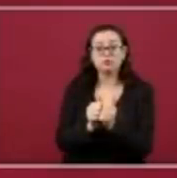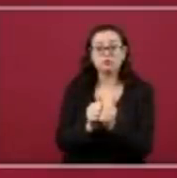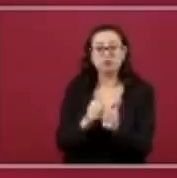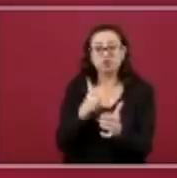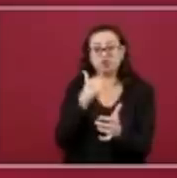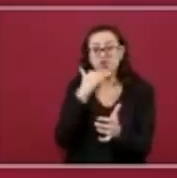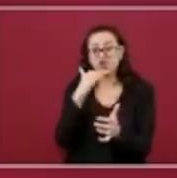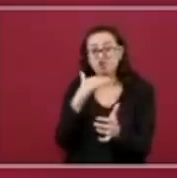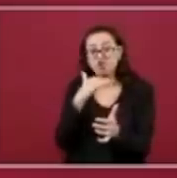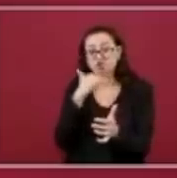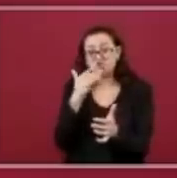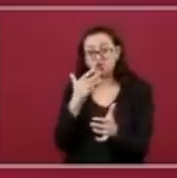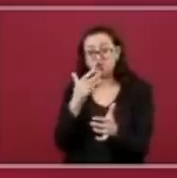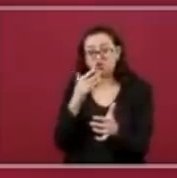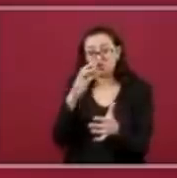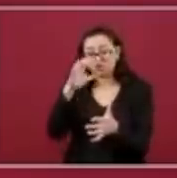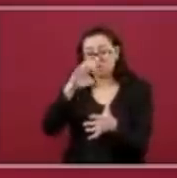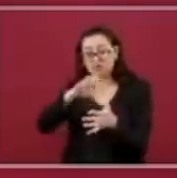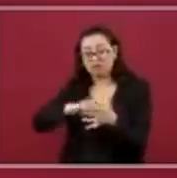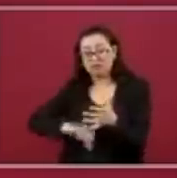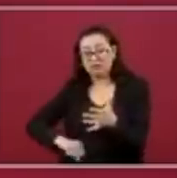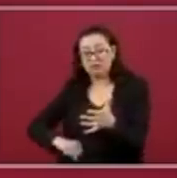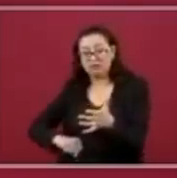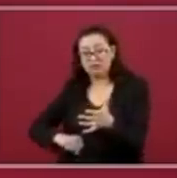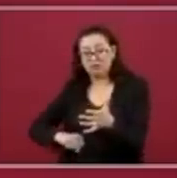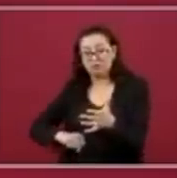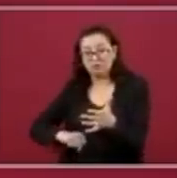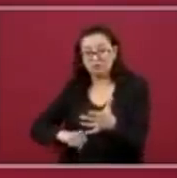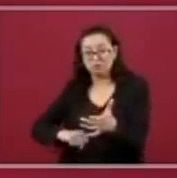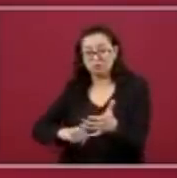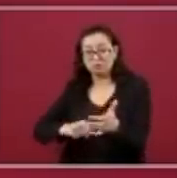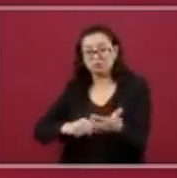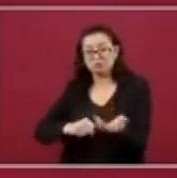son efectivos,